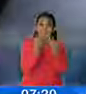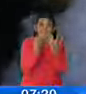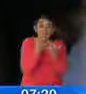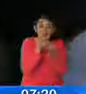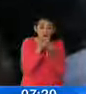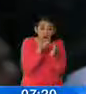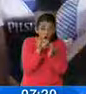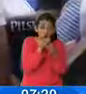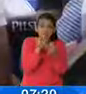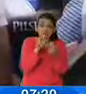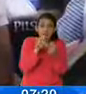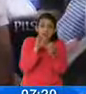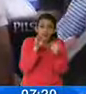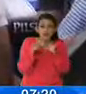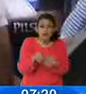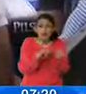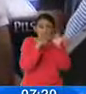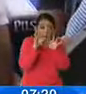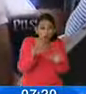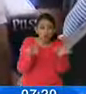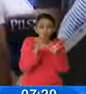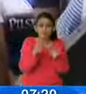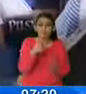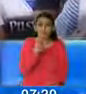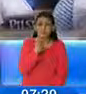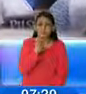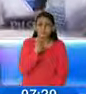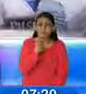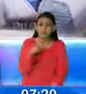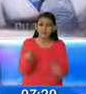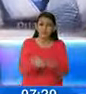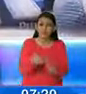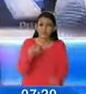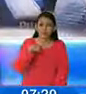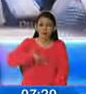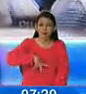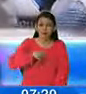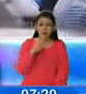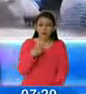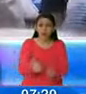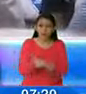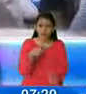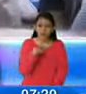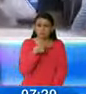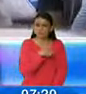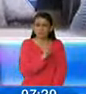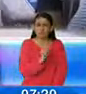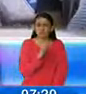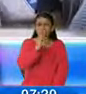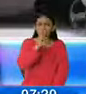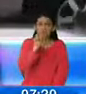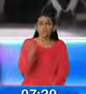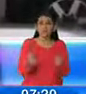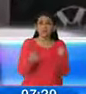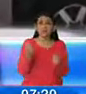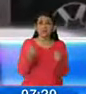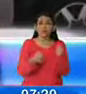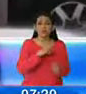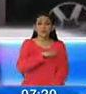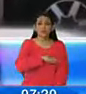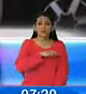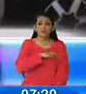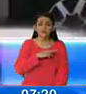de sabotaje. Estamos siendo tratados como si fuéramos delincuentes. Afuera hay más de 20 vehículos